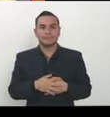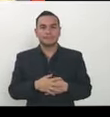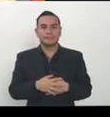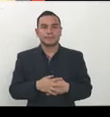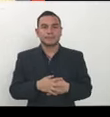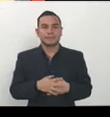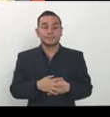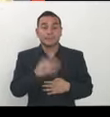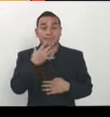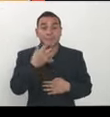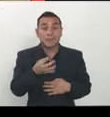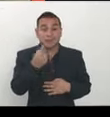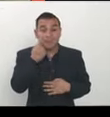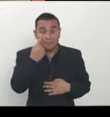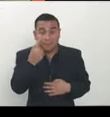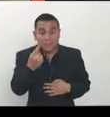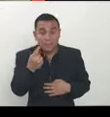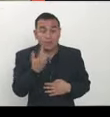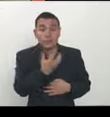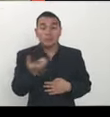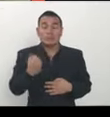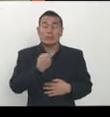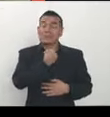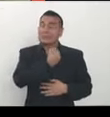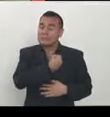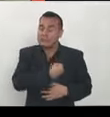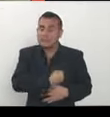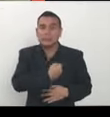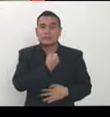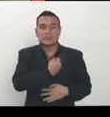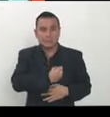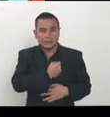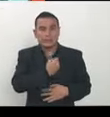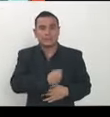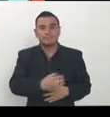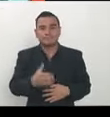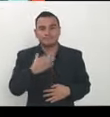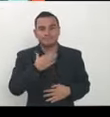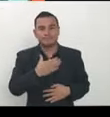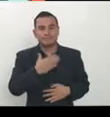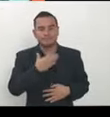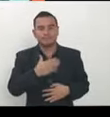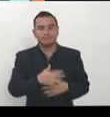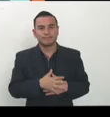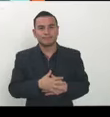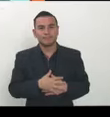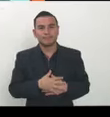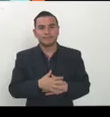De la cabeza. Lo estamos viendo, Jorge Javier, que es duro, es fuerte y...